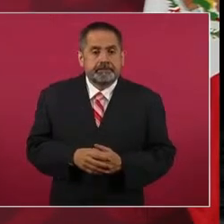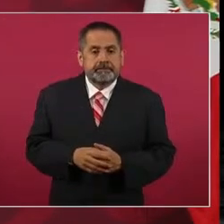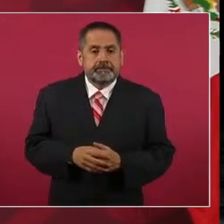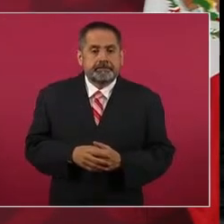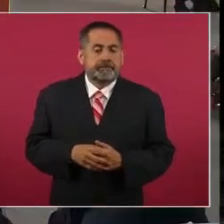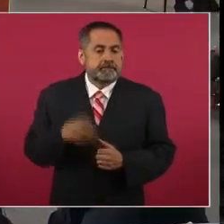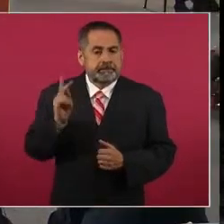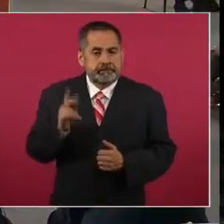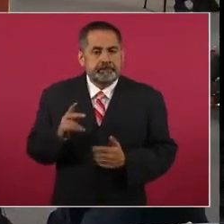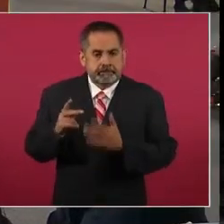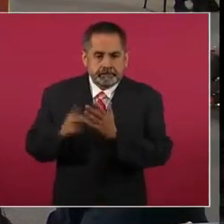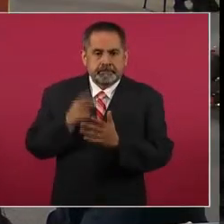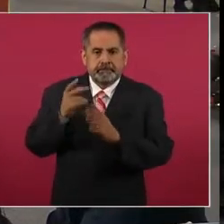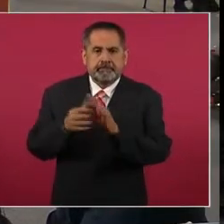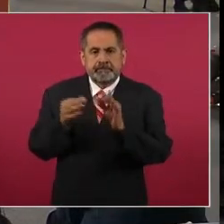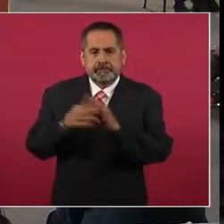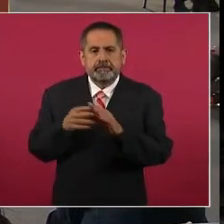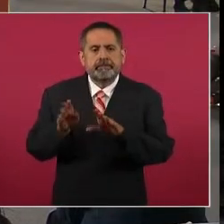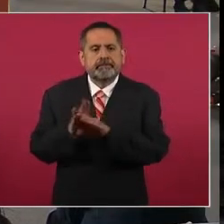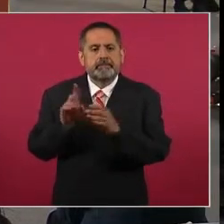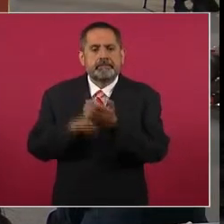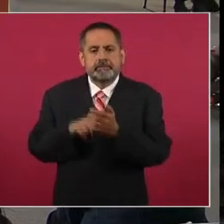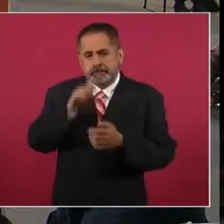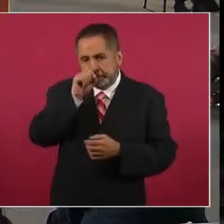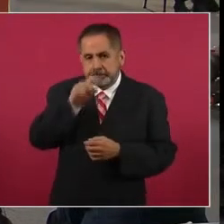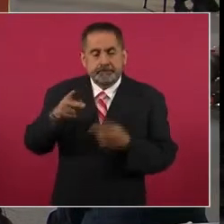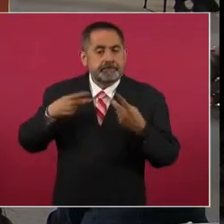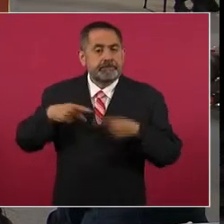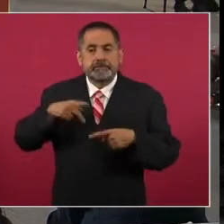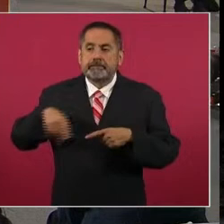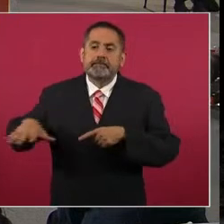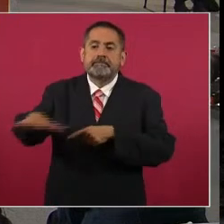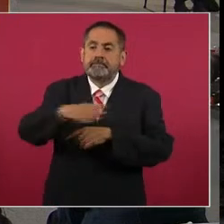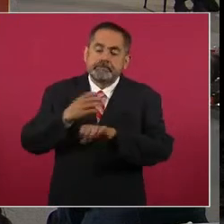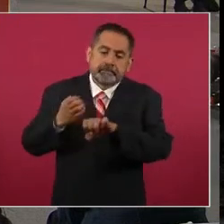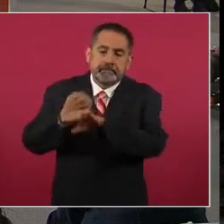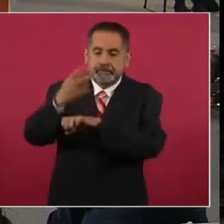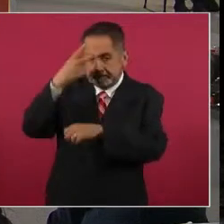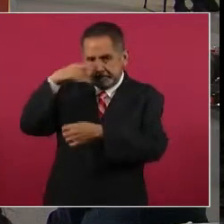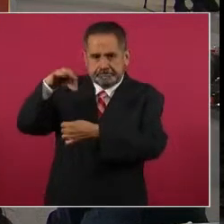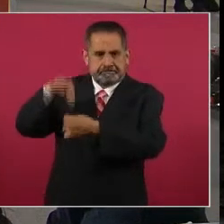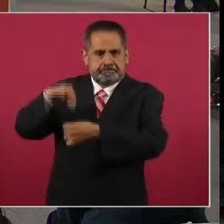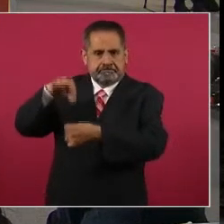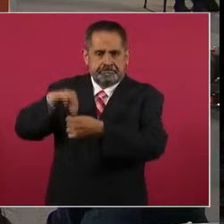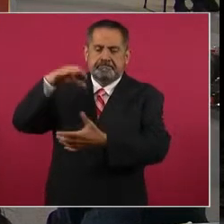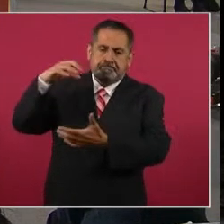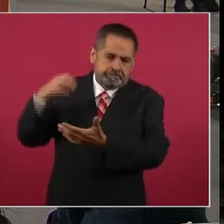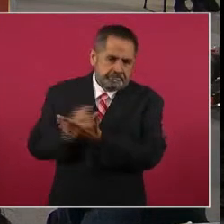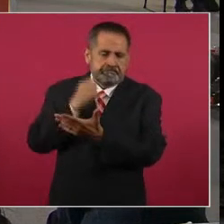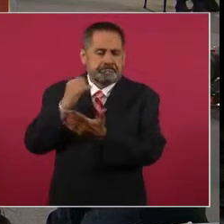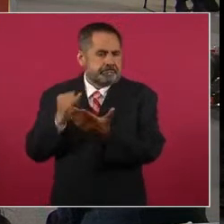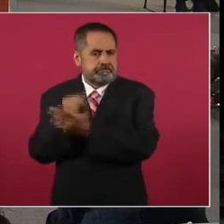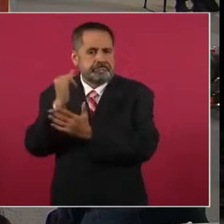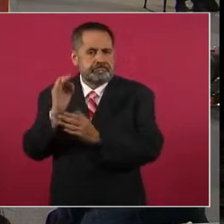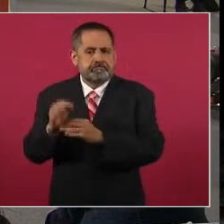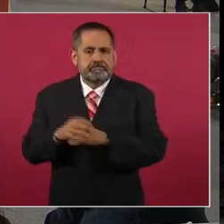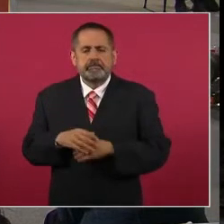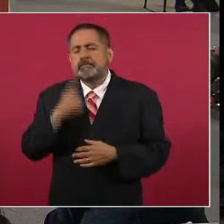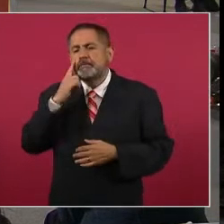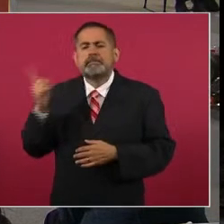pero repito van a ser los ciudadanos del estado de méxico los que van a decir como